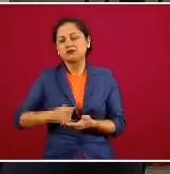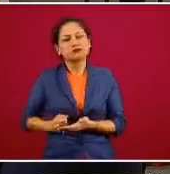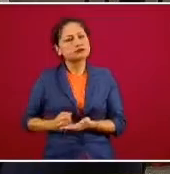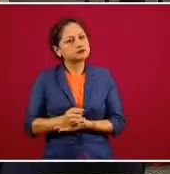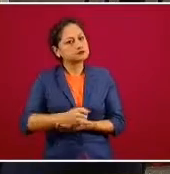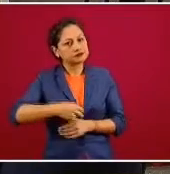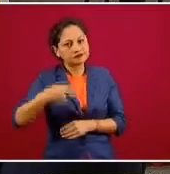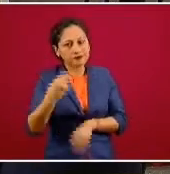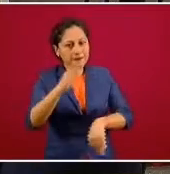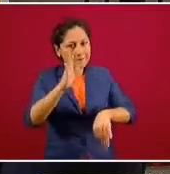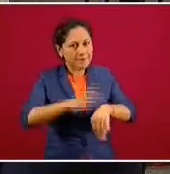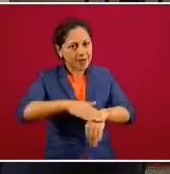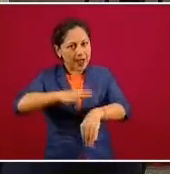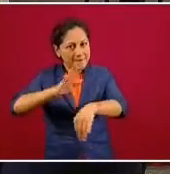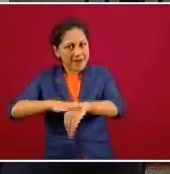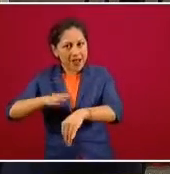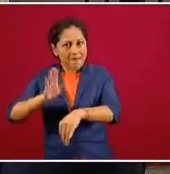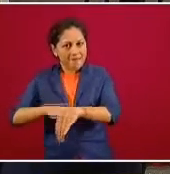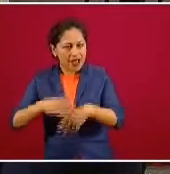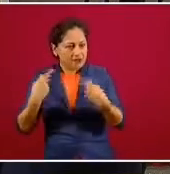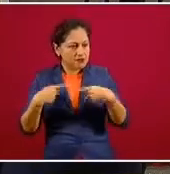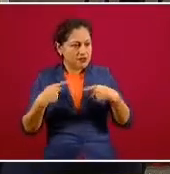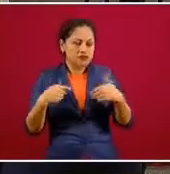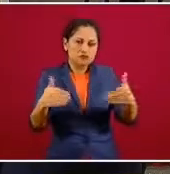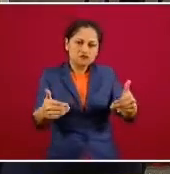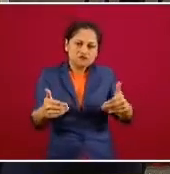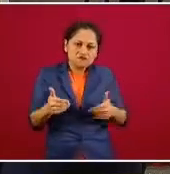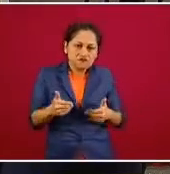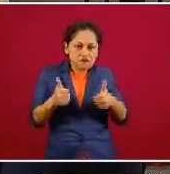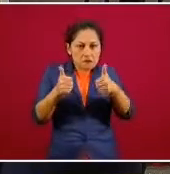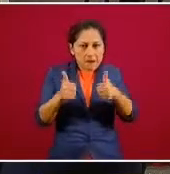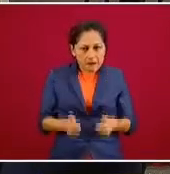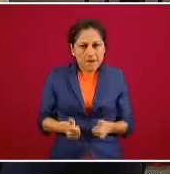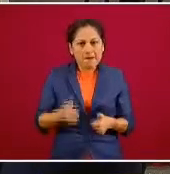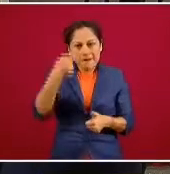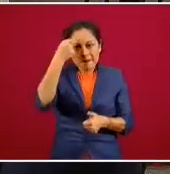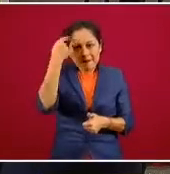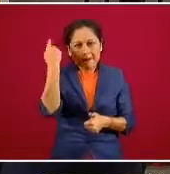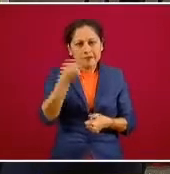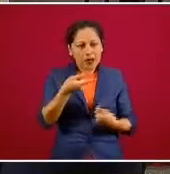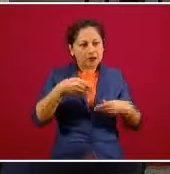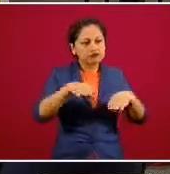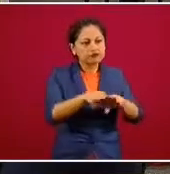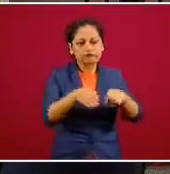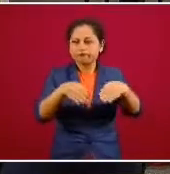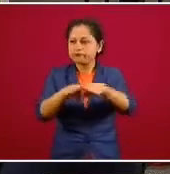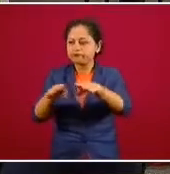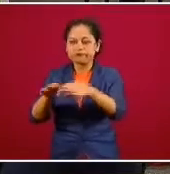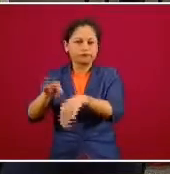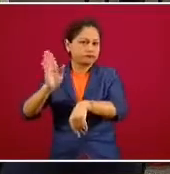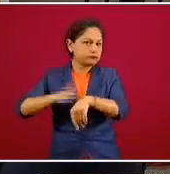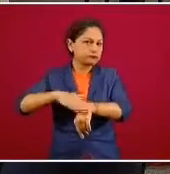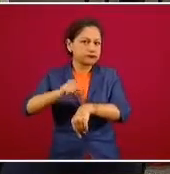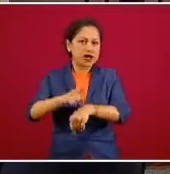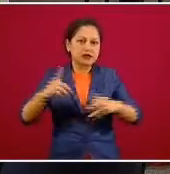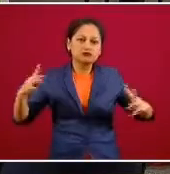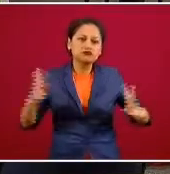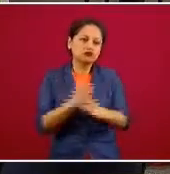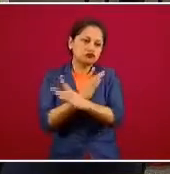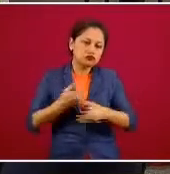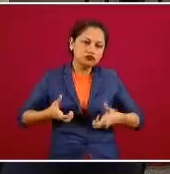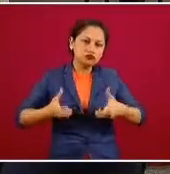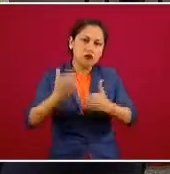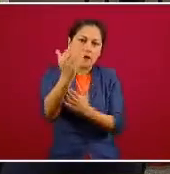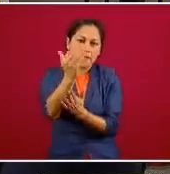tener un mayor número de personas o de millones de personas que suspendían la movilidad en el espacio público.